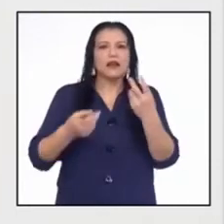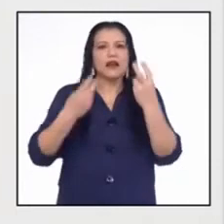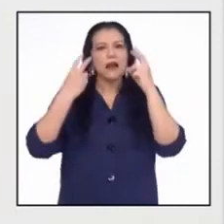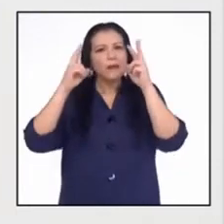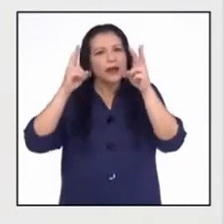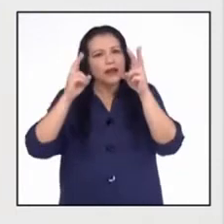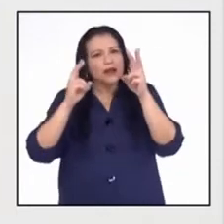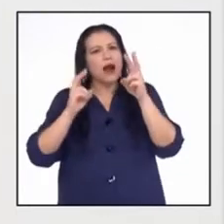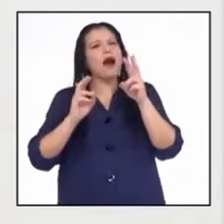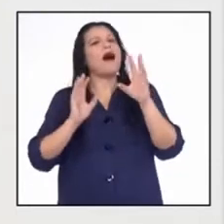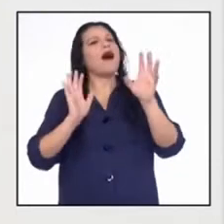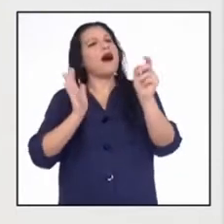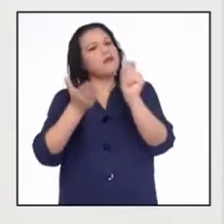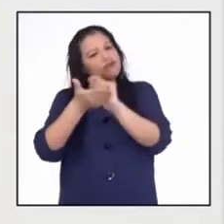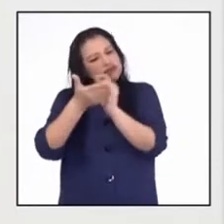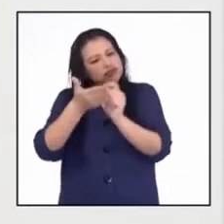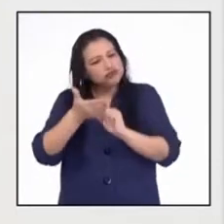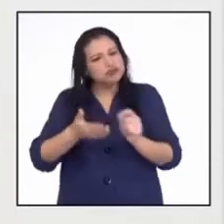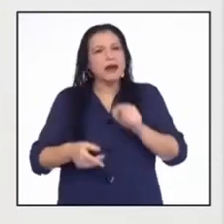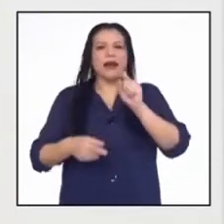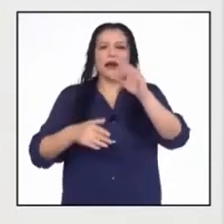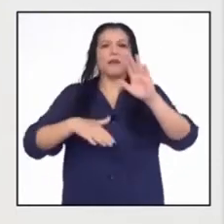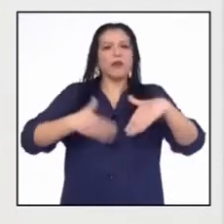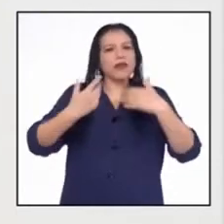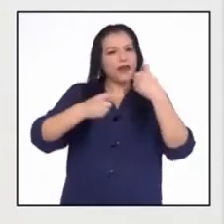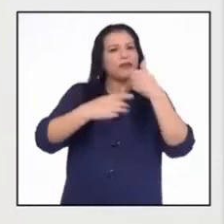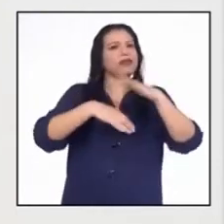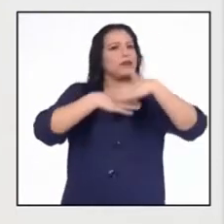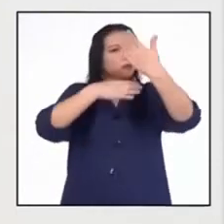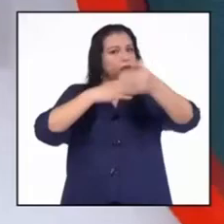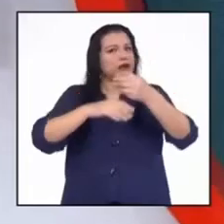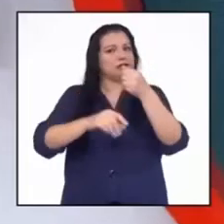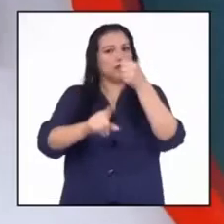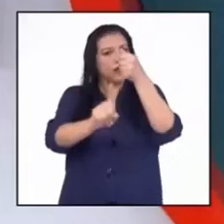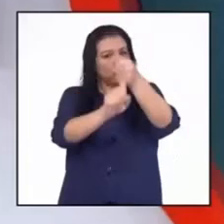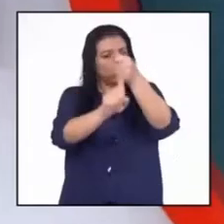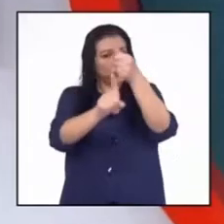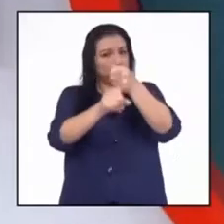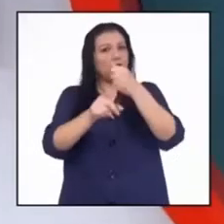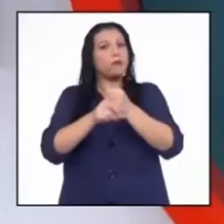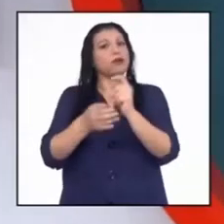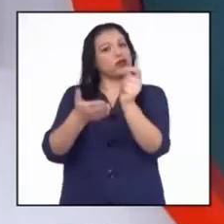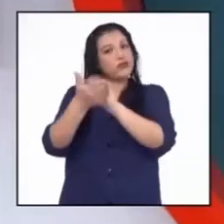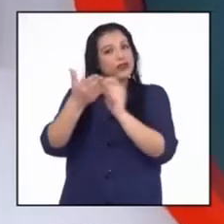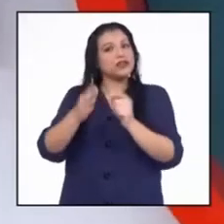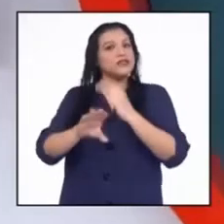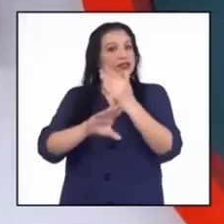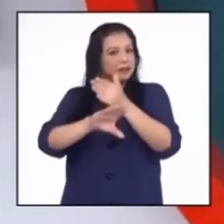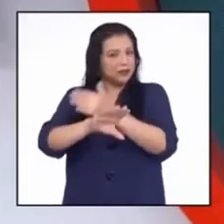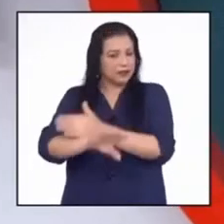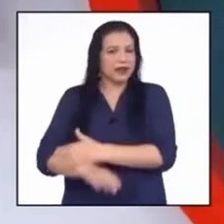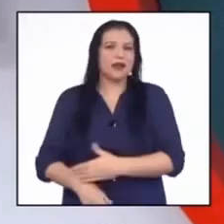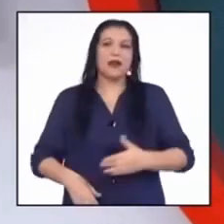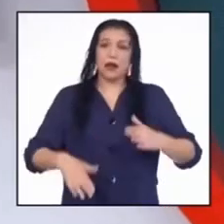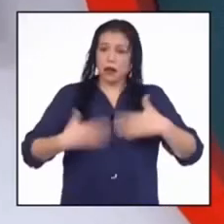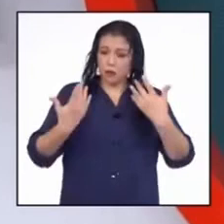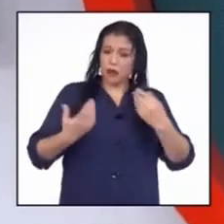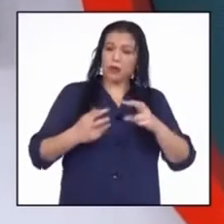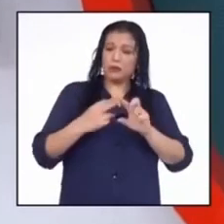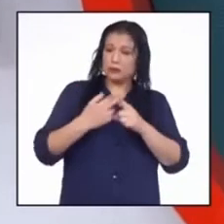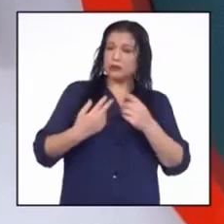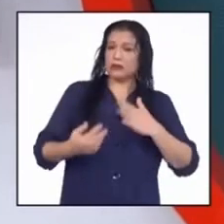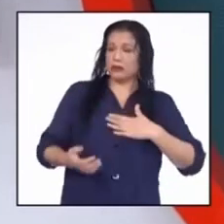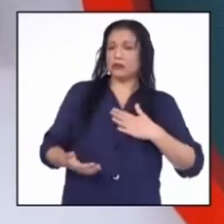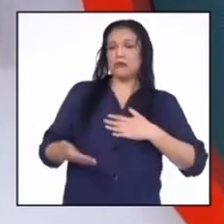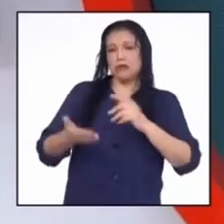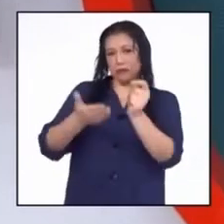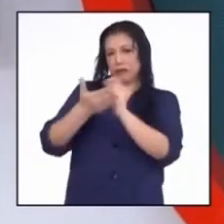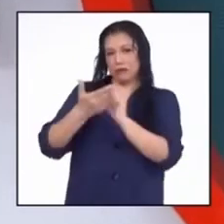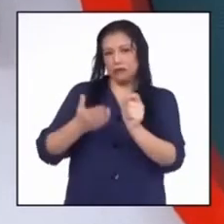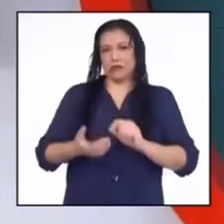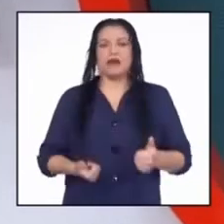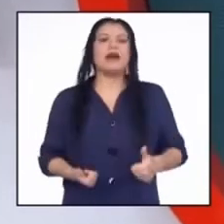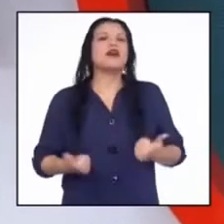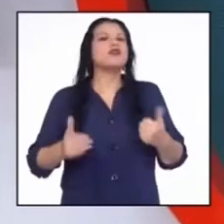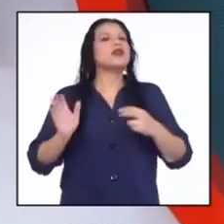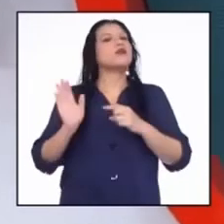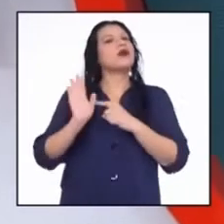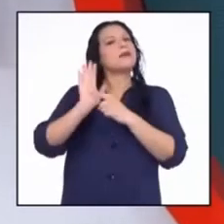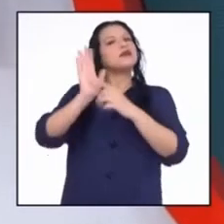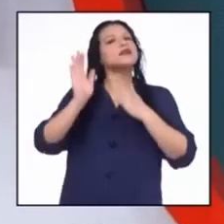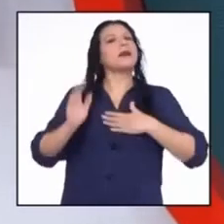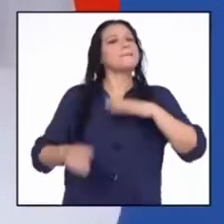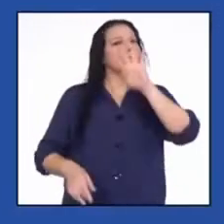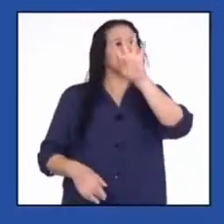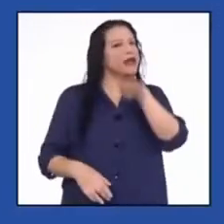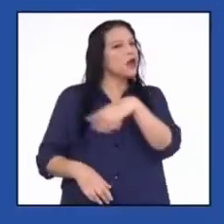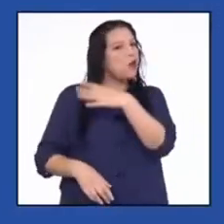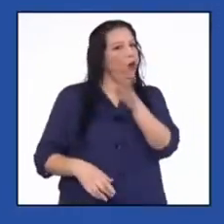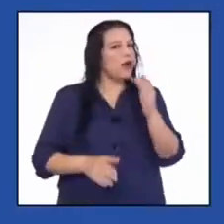como referencia para mejorar sus propios textos. Podemos empezar con mi borrador. Para acordarnos un poco les mostraré mi cuadro de